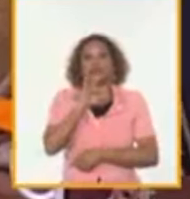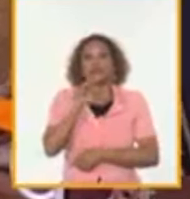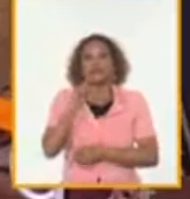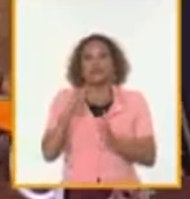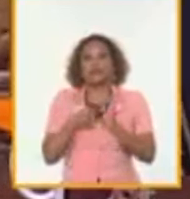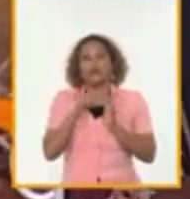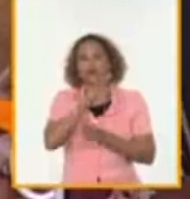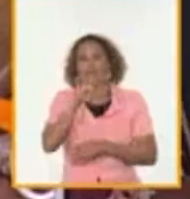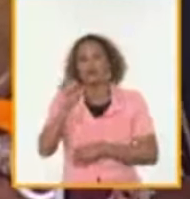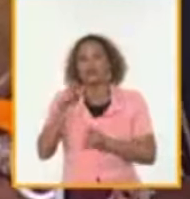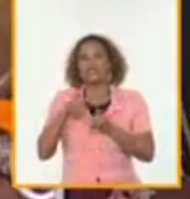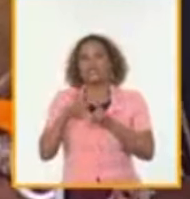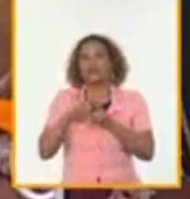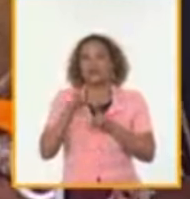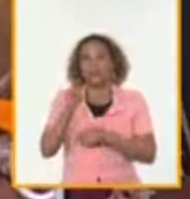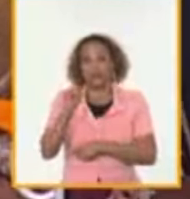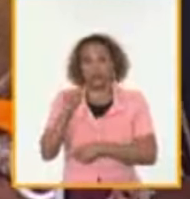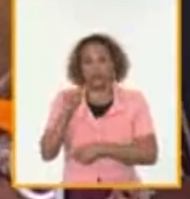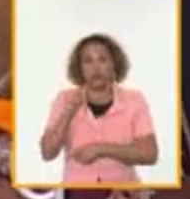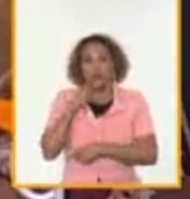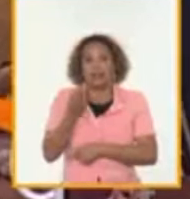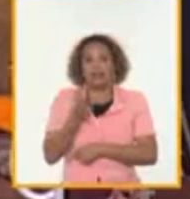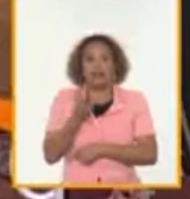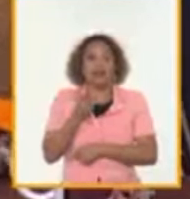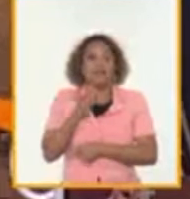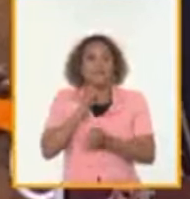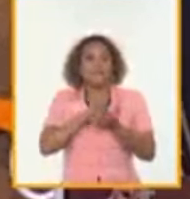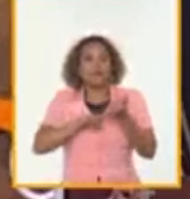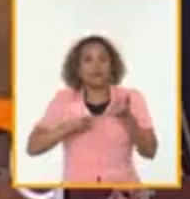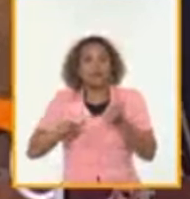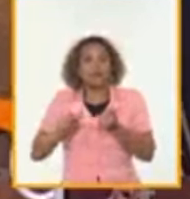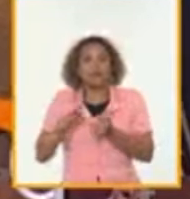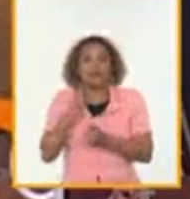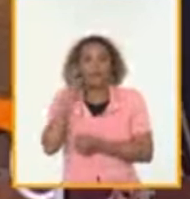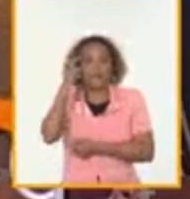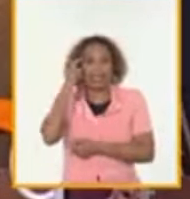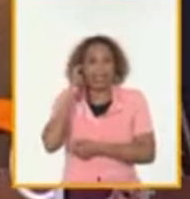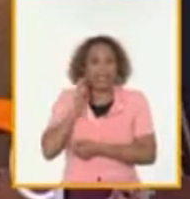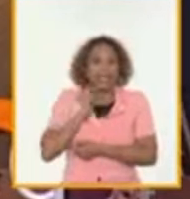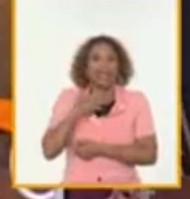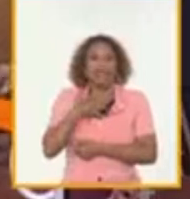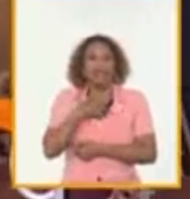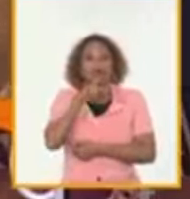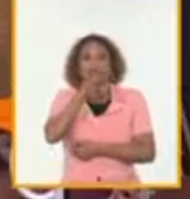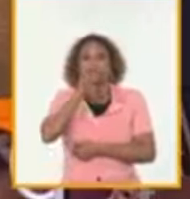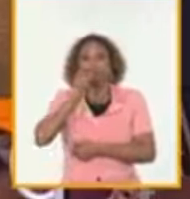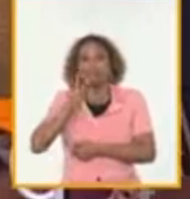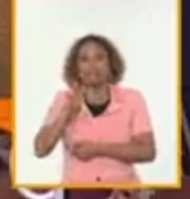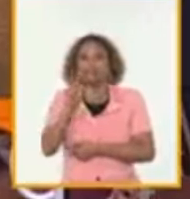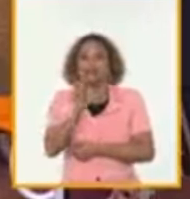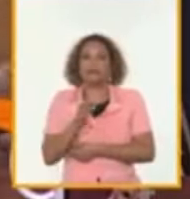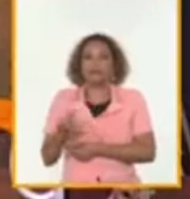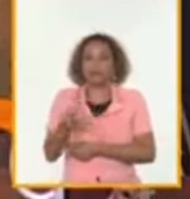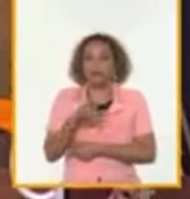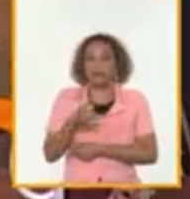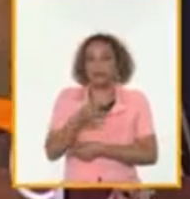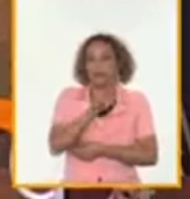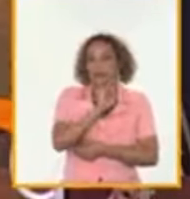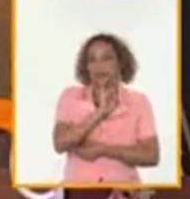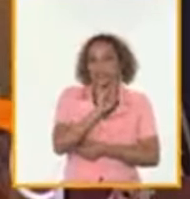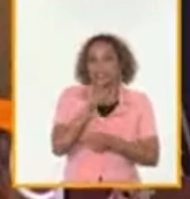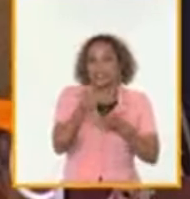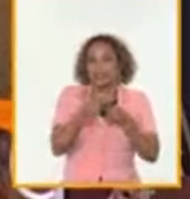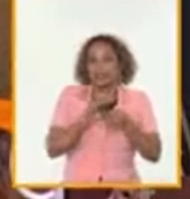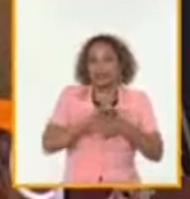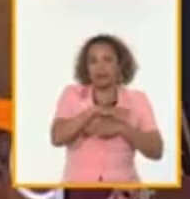cu pero que además es la provincia más envejecida del país tiene 13 municipios tiene siete municipios costeros y